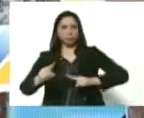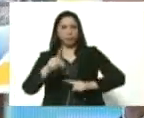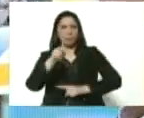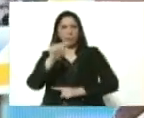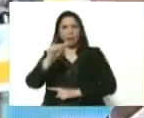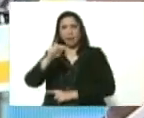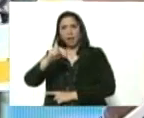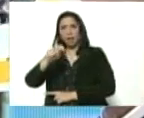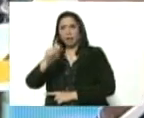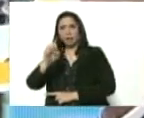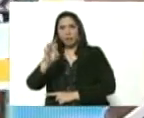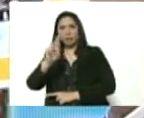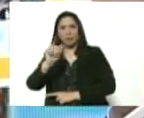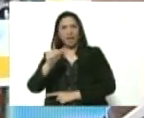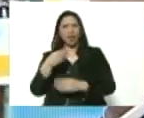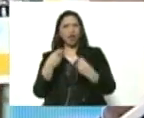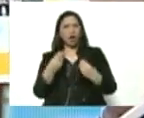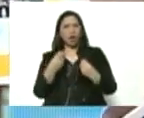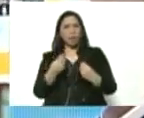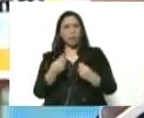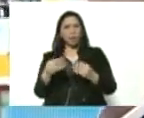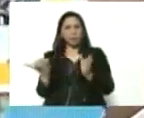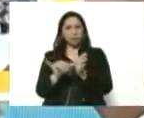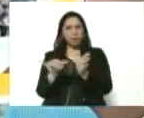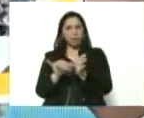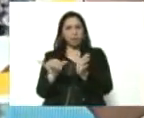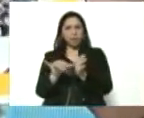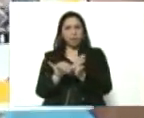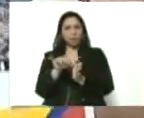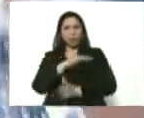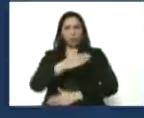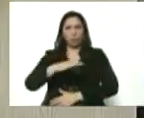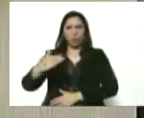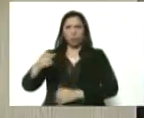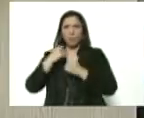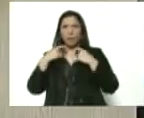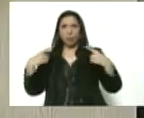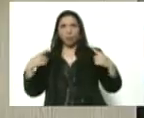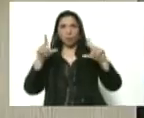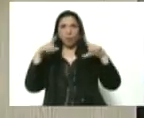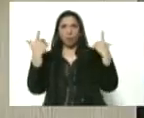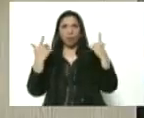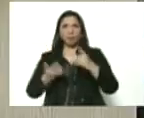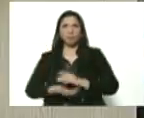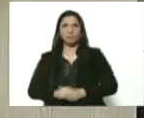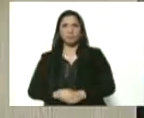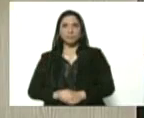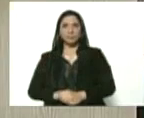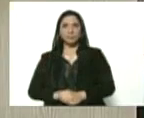alias Pantera, y cómo se dio su acercamiento a la costa de Macuto.